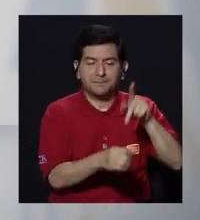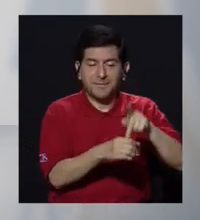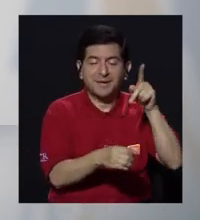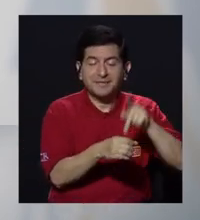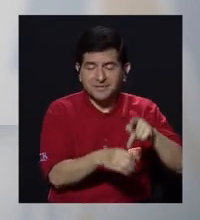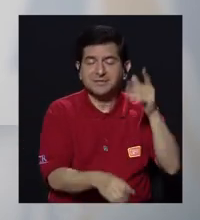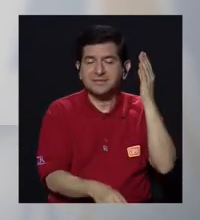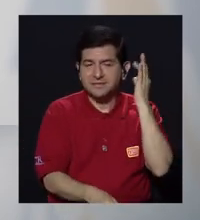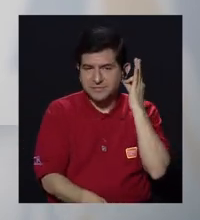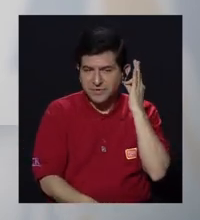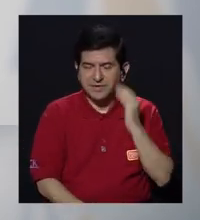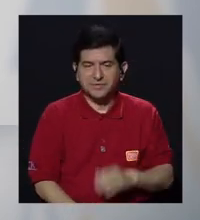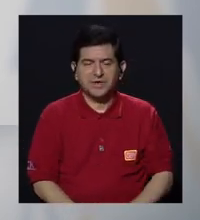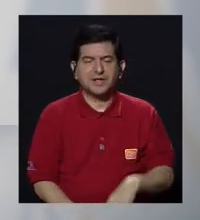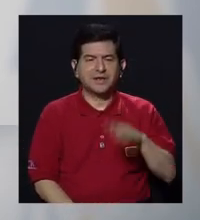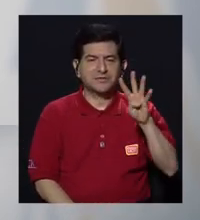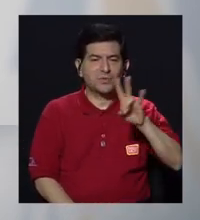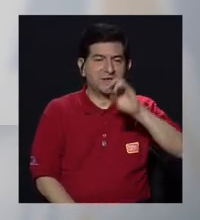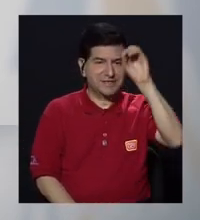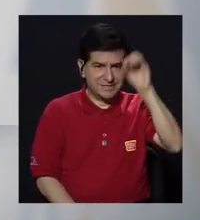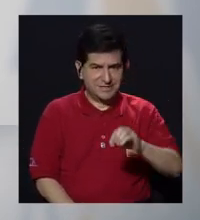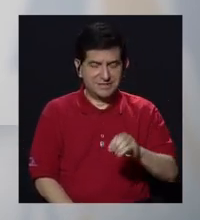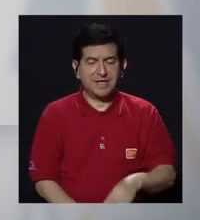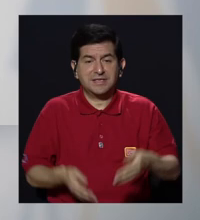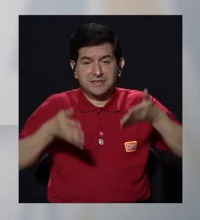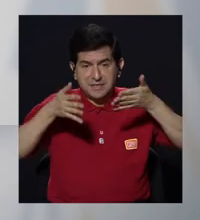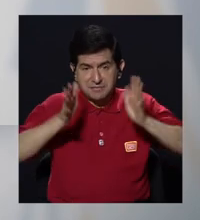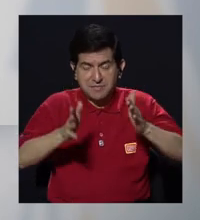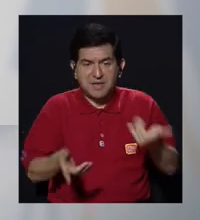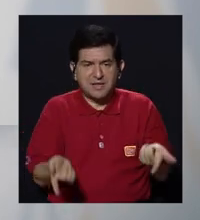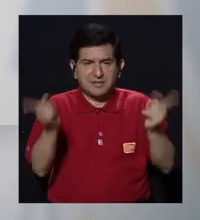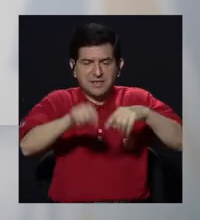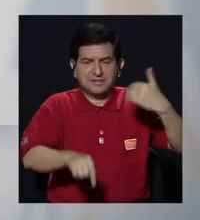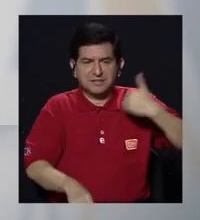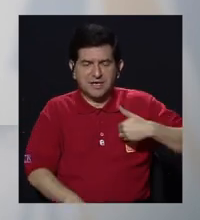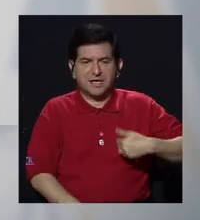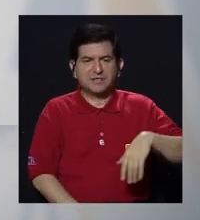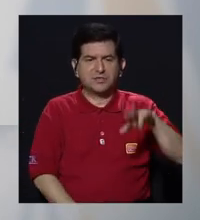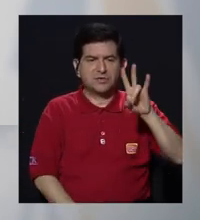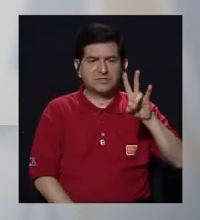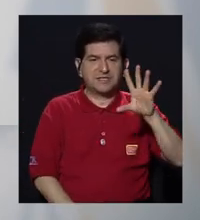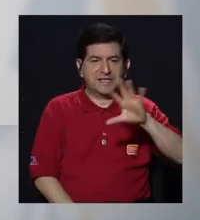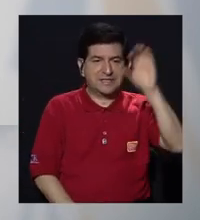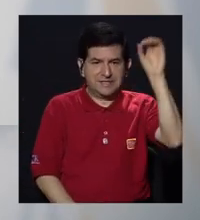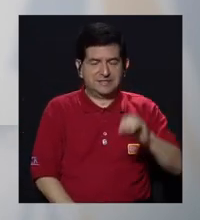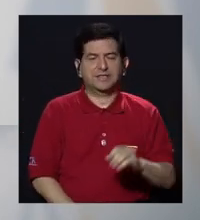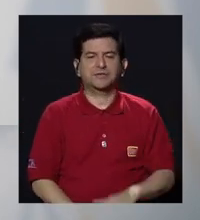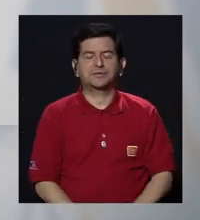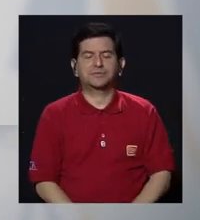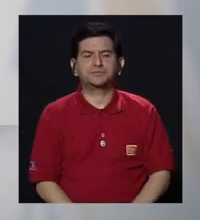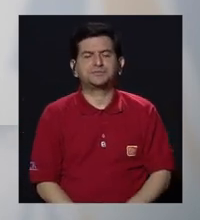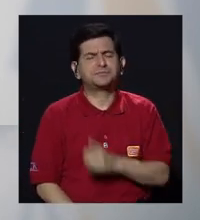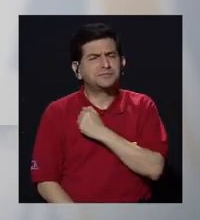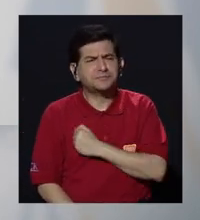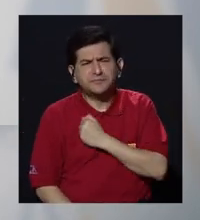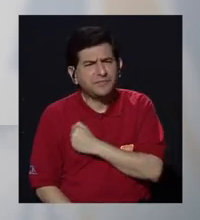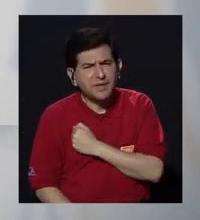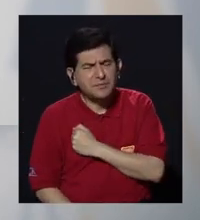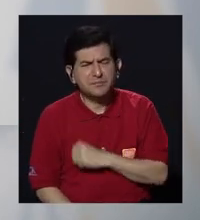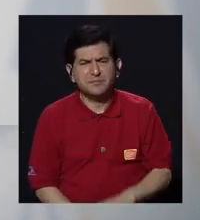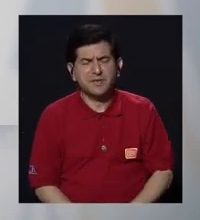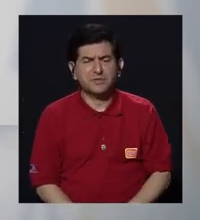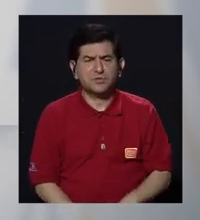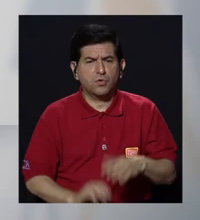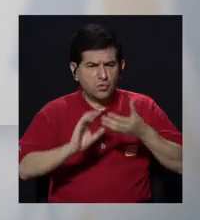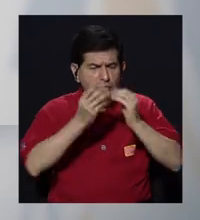la participación de las mujeres es de un 47%, mientras que en el caso de los hombres es de un 75%. Y disculpe, hay